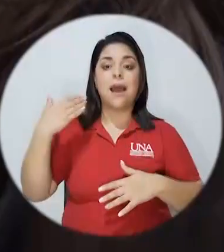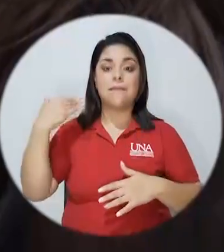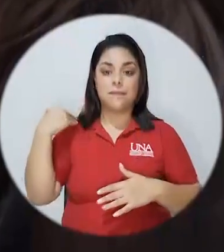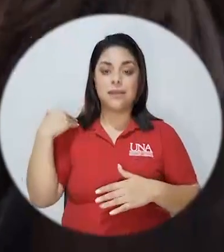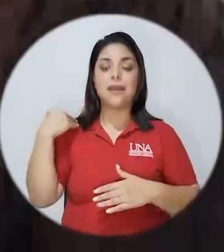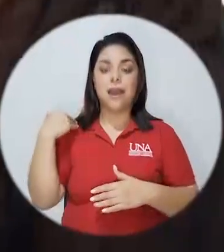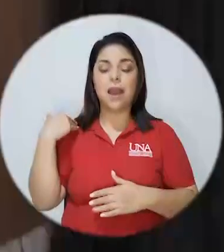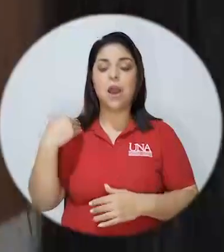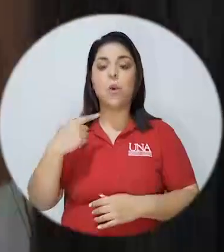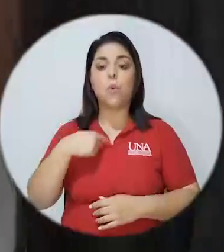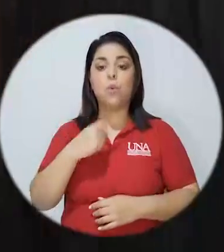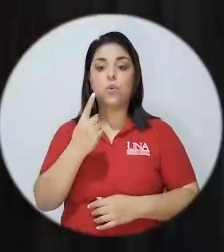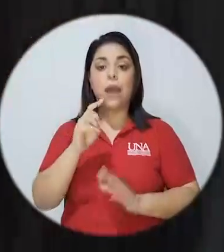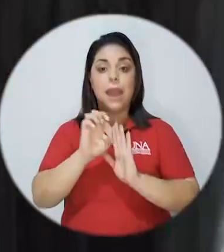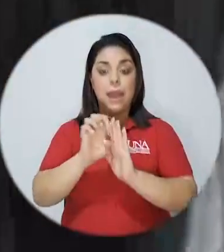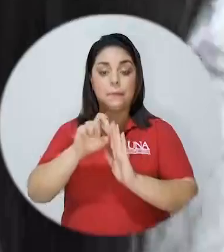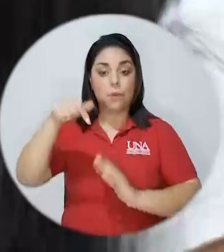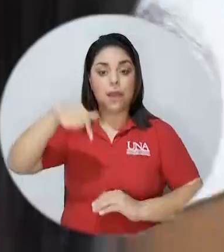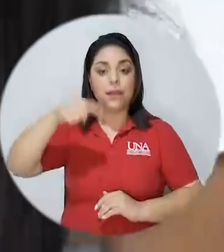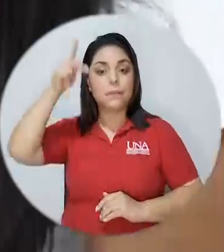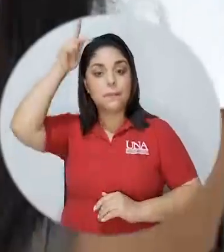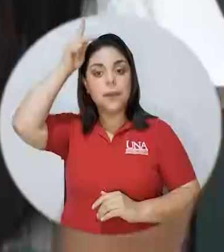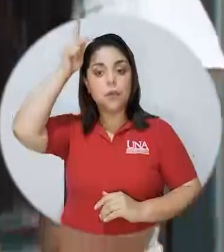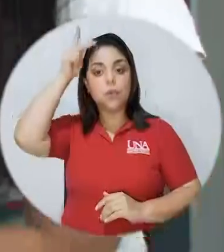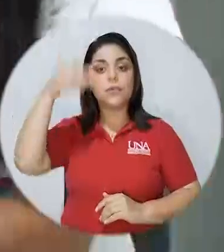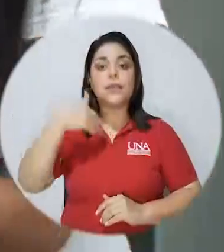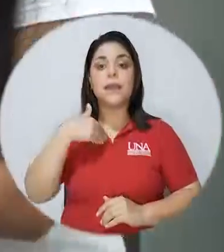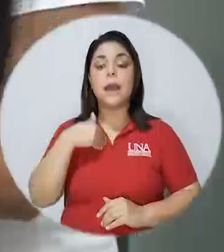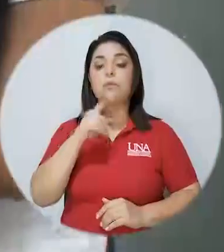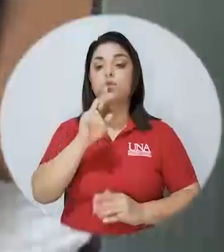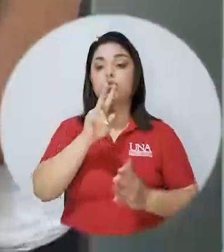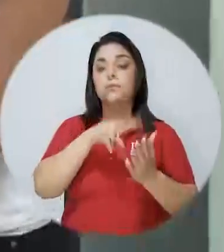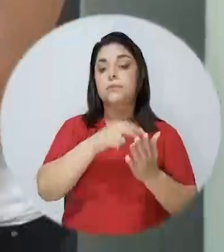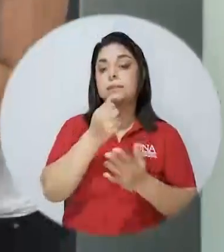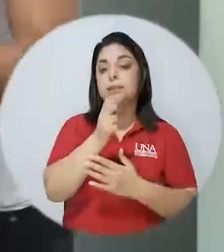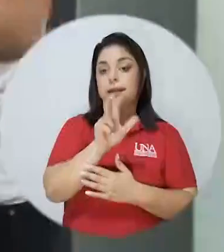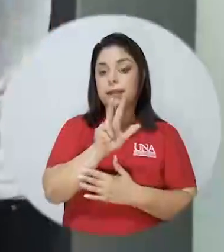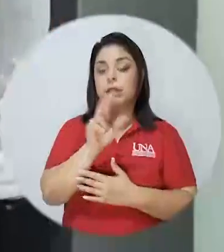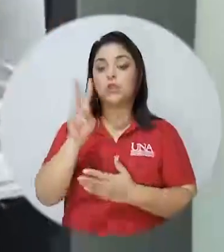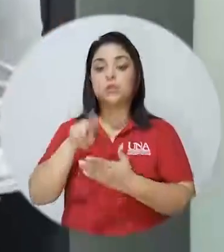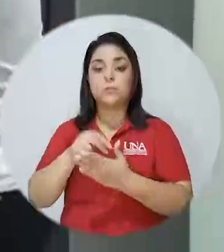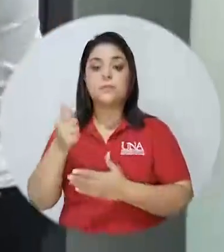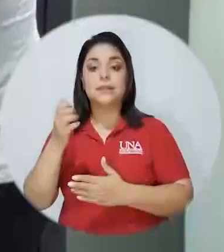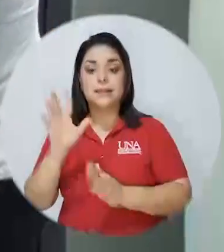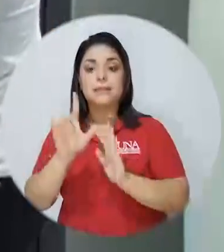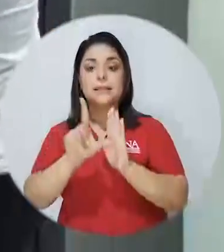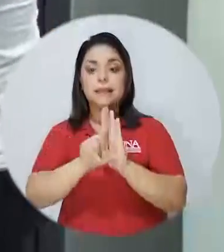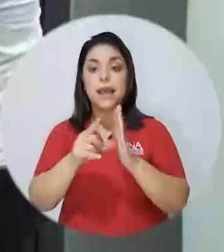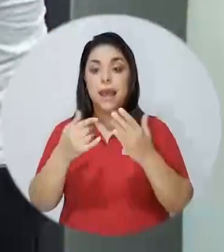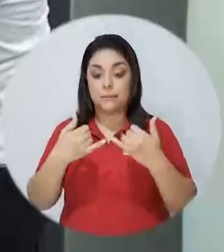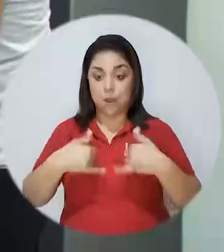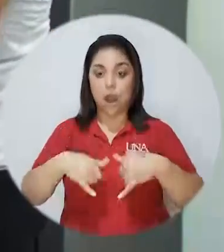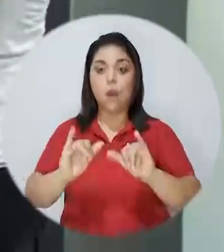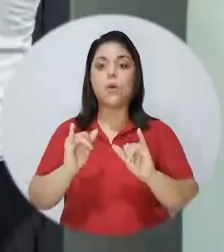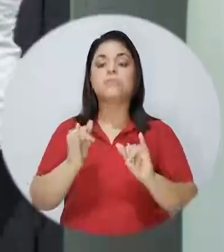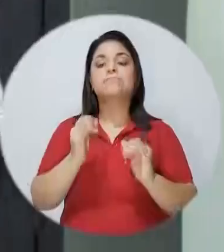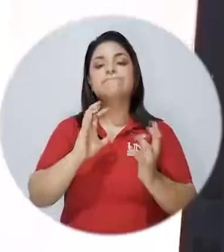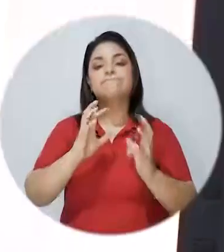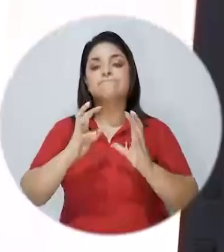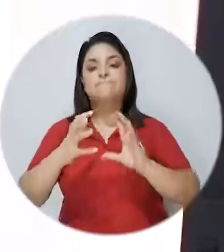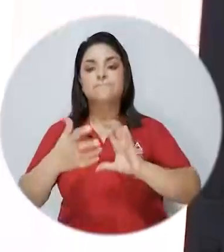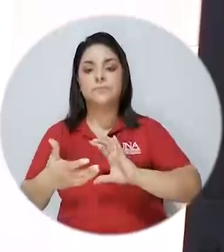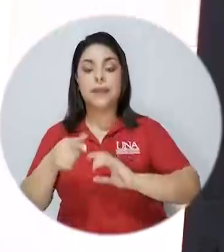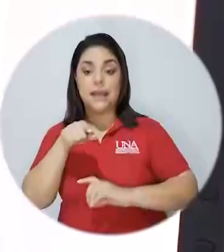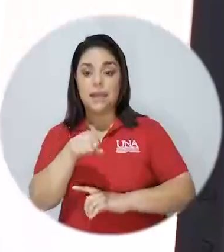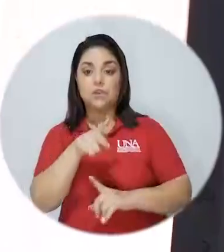caso teníamos en el Perú, teníamos una ley del año 2013, reglamentada el 2015, que finalmente hoy ha tenido también una transformación. Entonces,